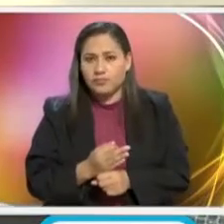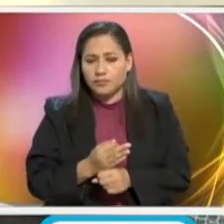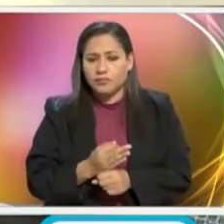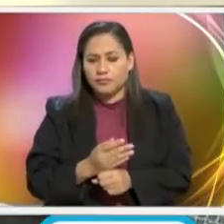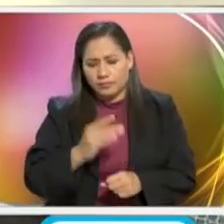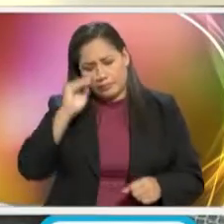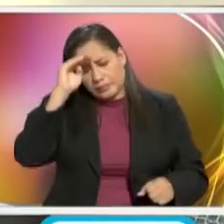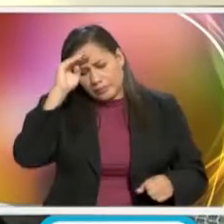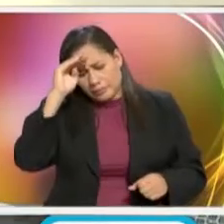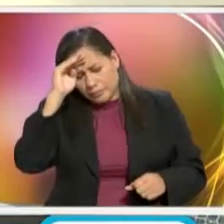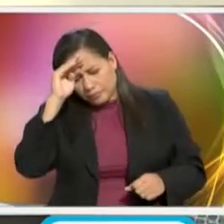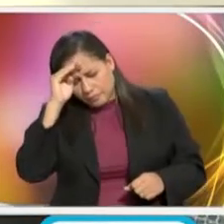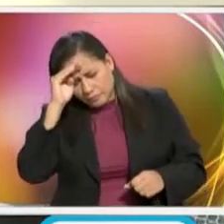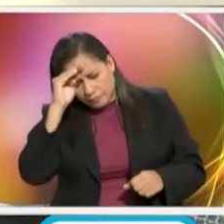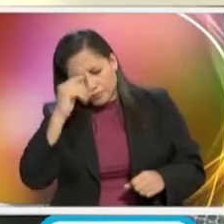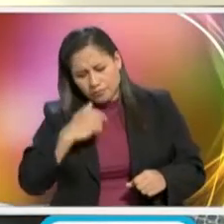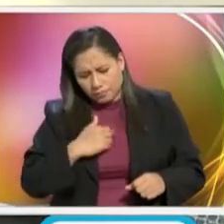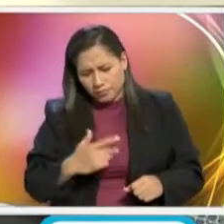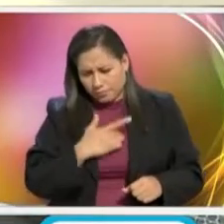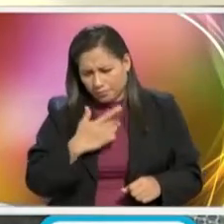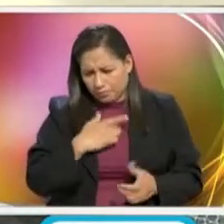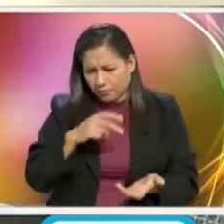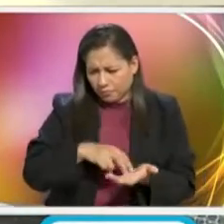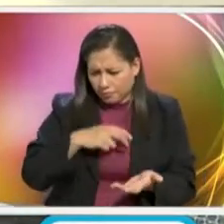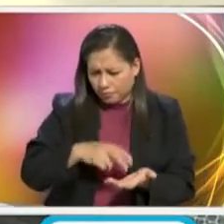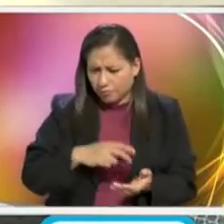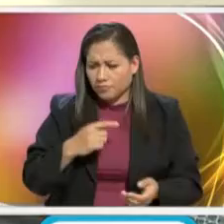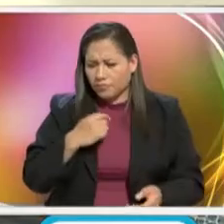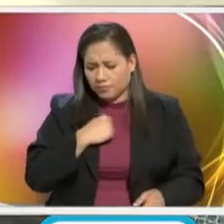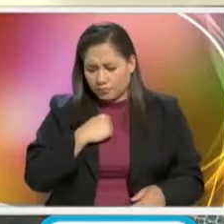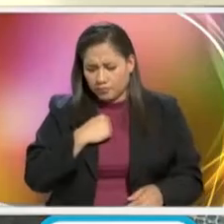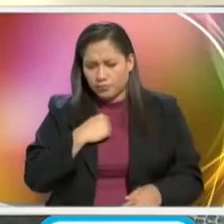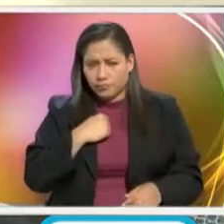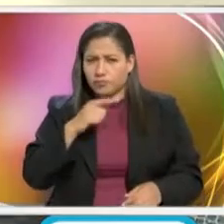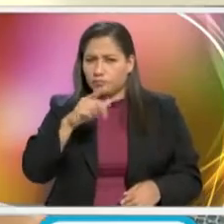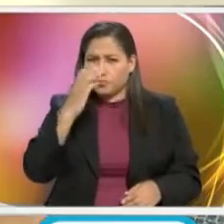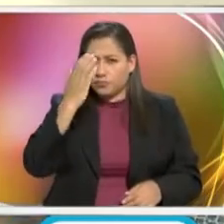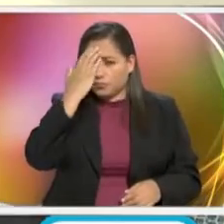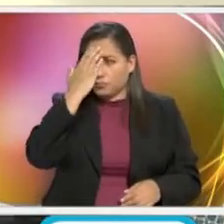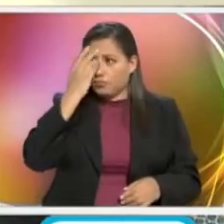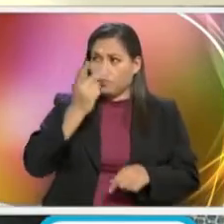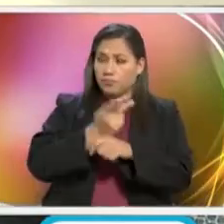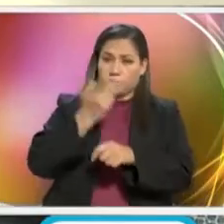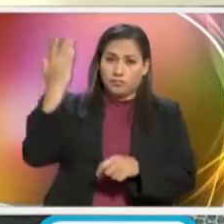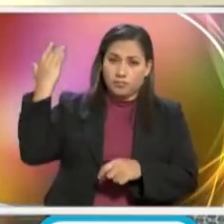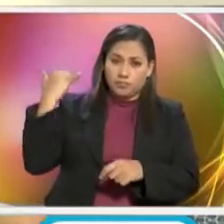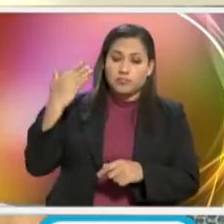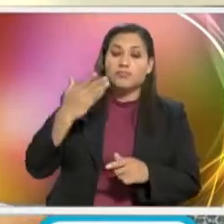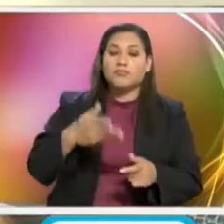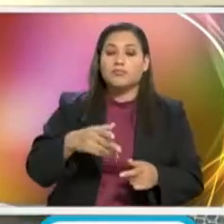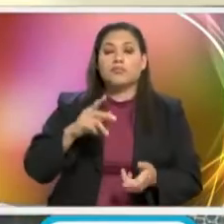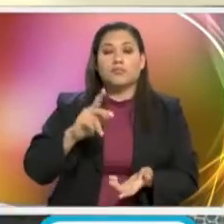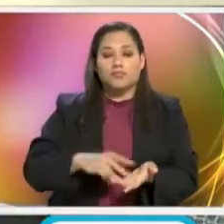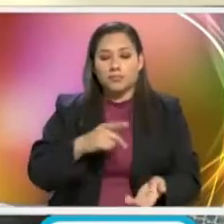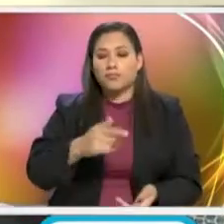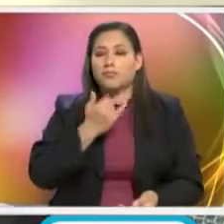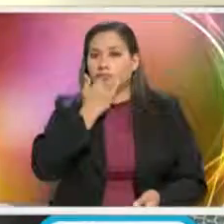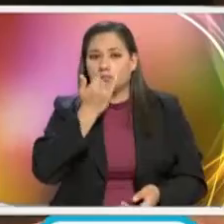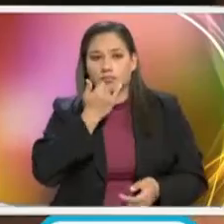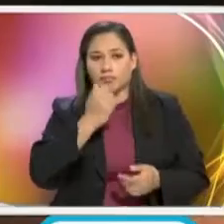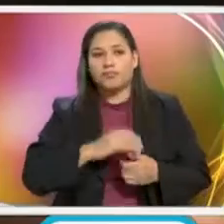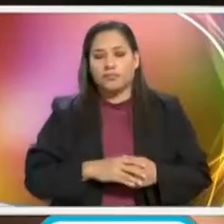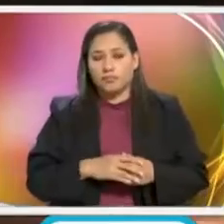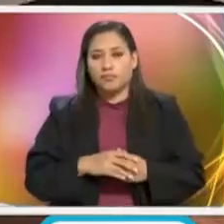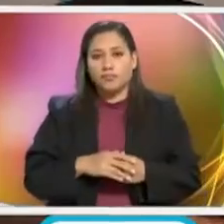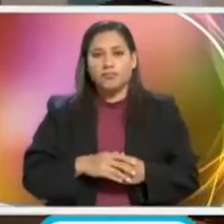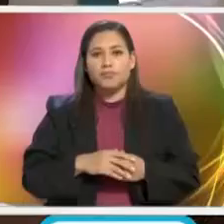la reflexión, al reencuentro con nosotros mismos y al saber, si no conoces tu pasado, el lugar común es no sabes para dónde vas, ¿no? Claro